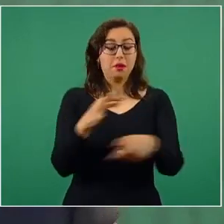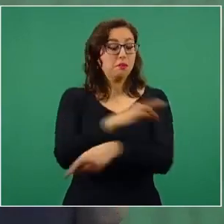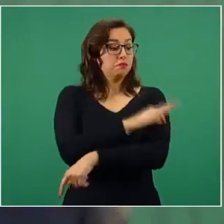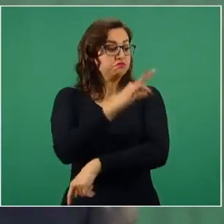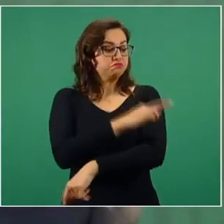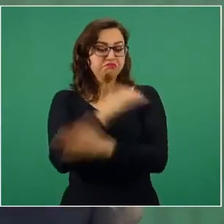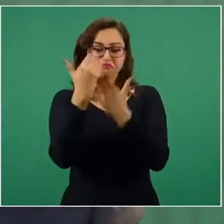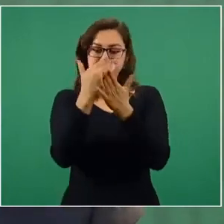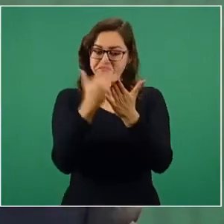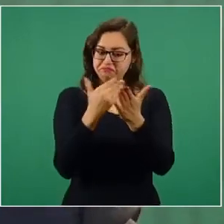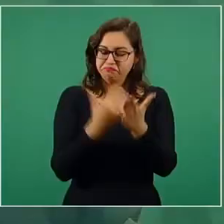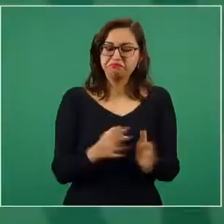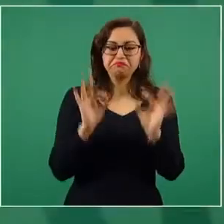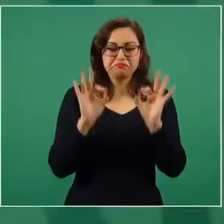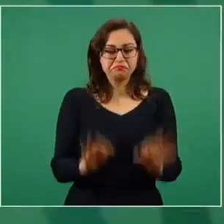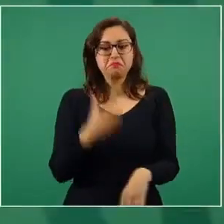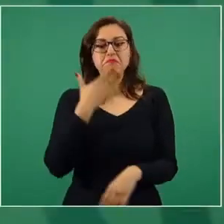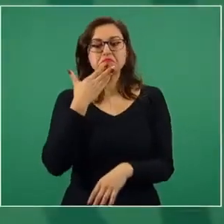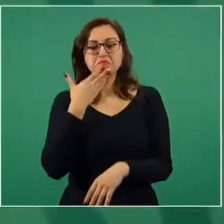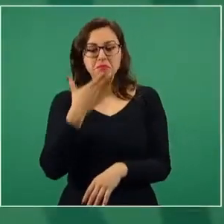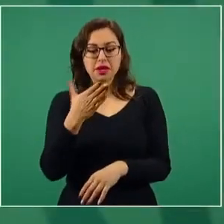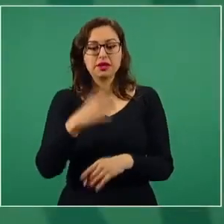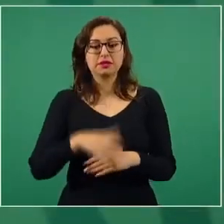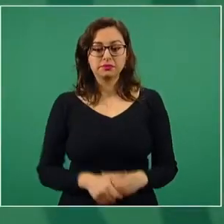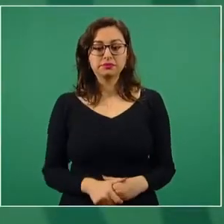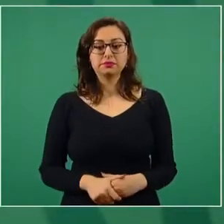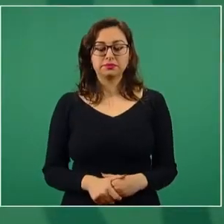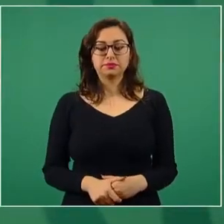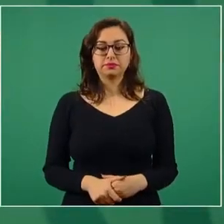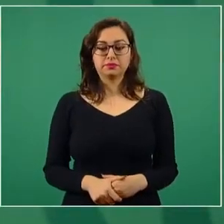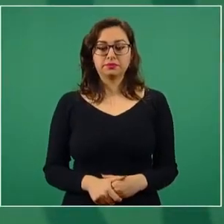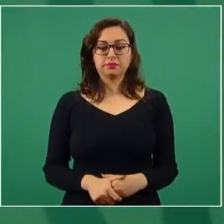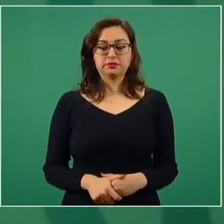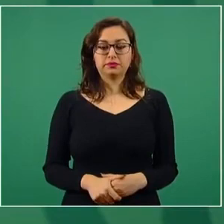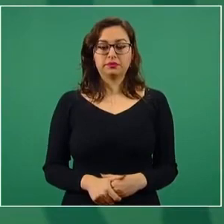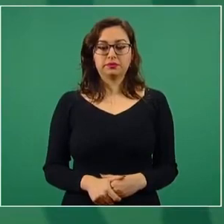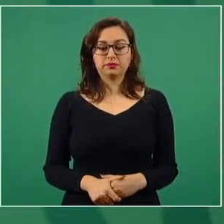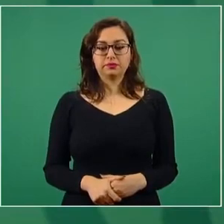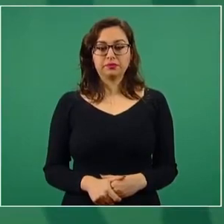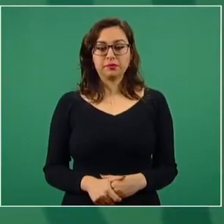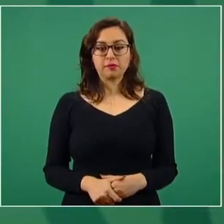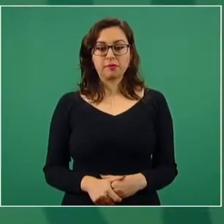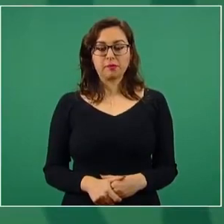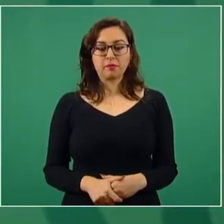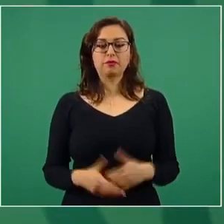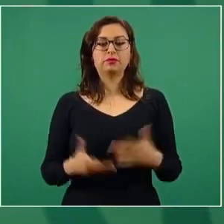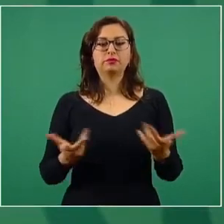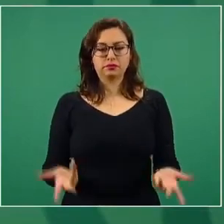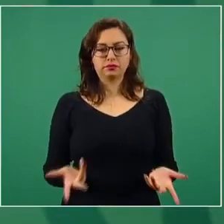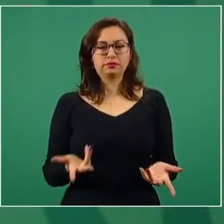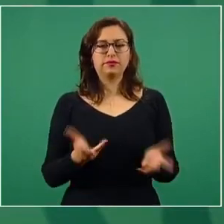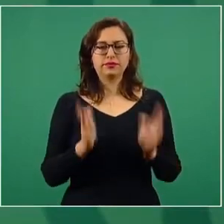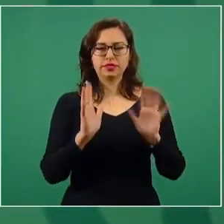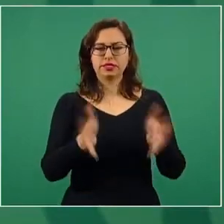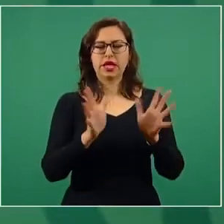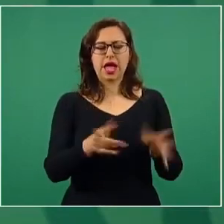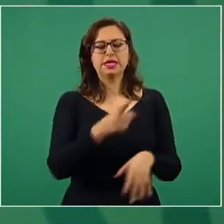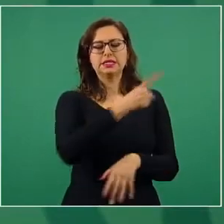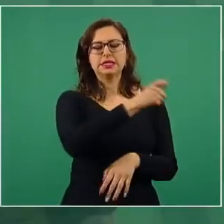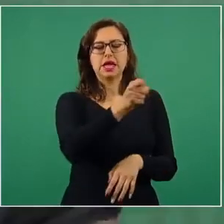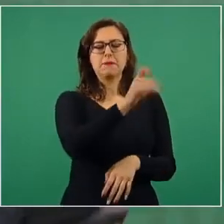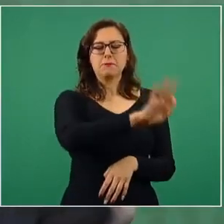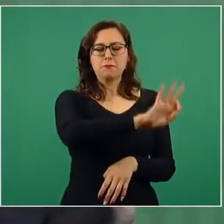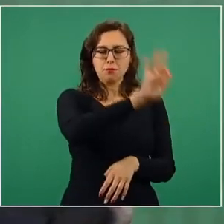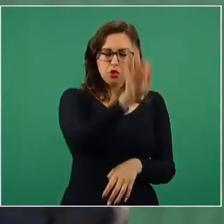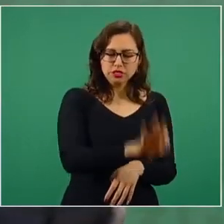se vacunó al 100%, desde luego deben de faltar algunos y eso